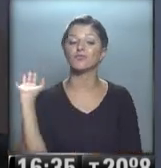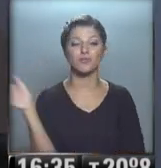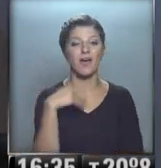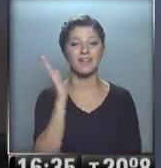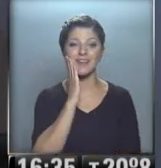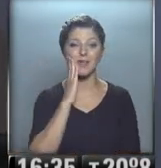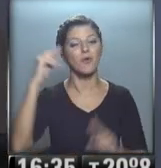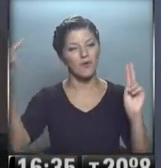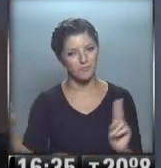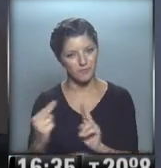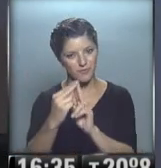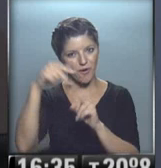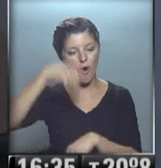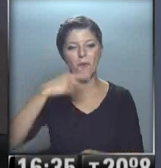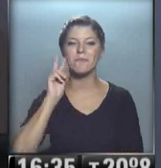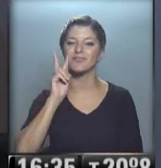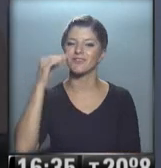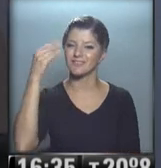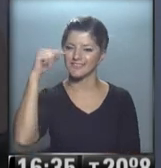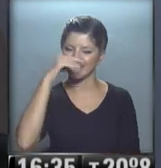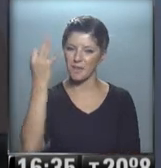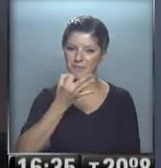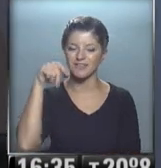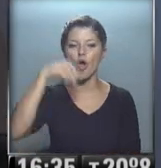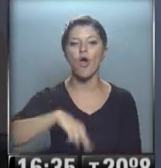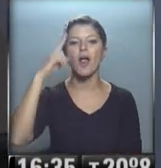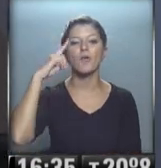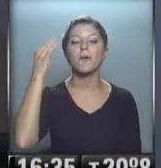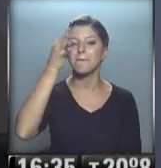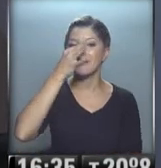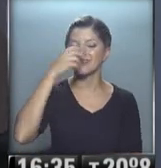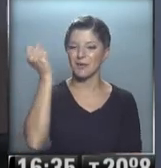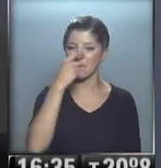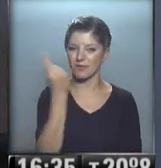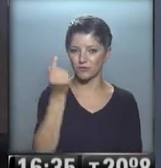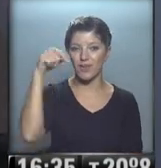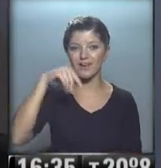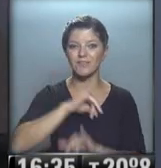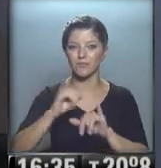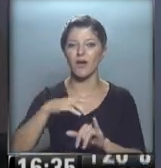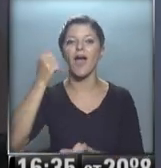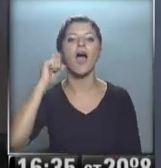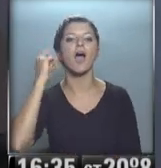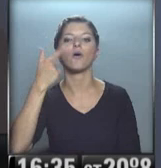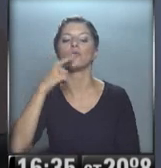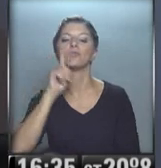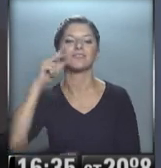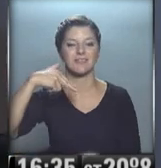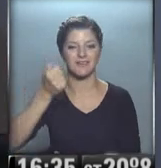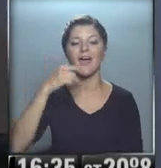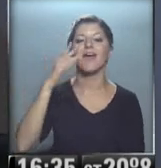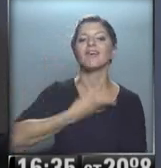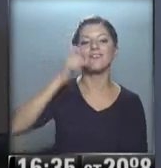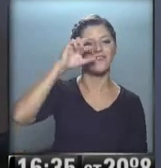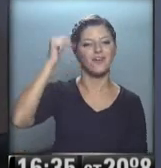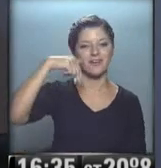que nos reencontramos con otra edición especial a partir de las 21:20 en esta edición conducida por Agustina Díaz, con Fernando Alonso,